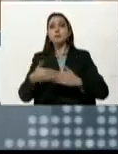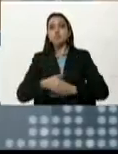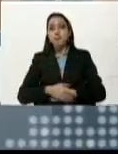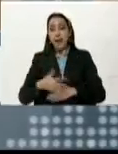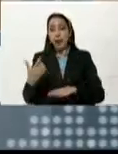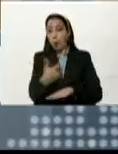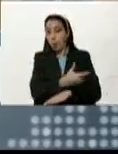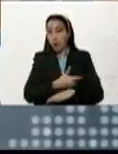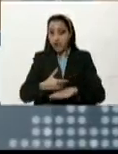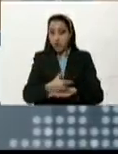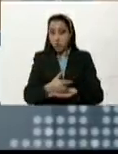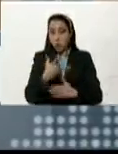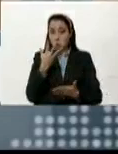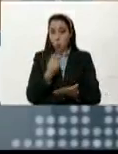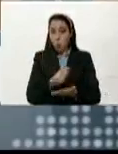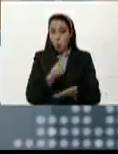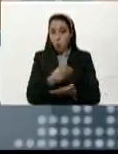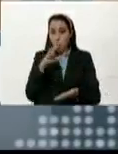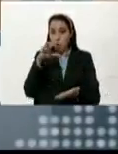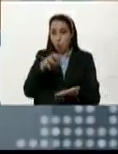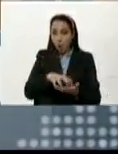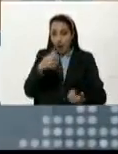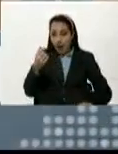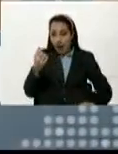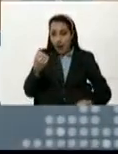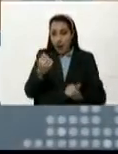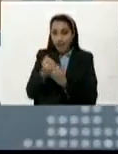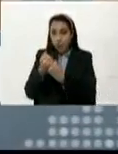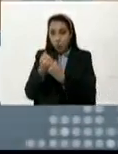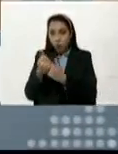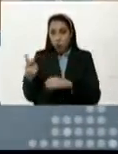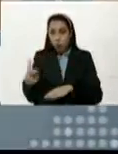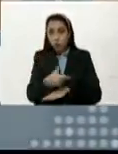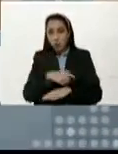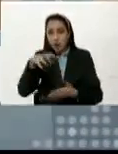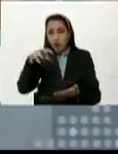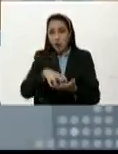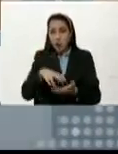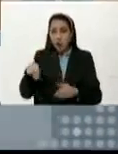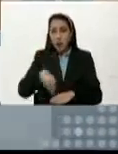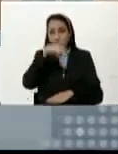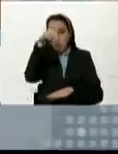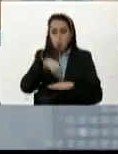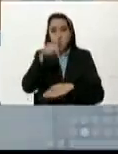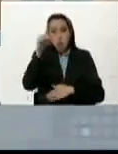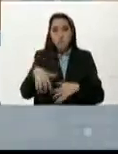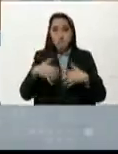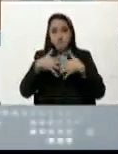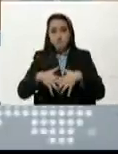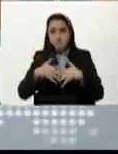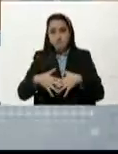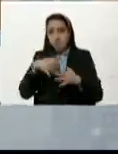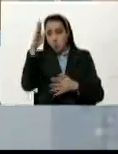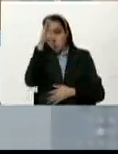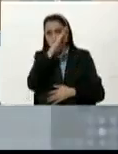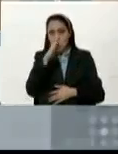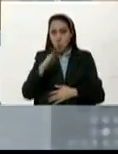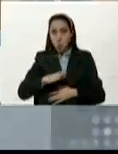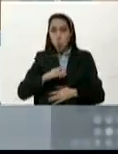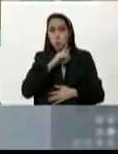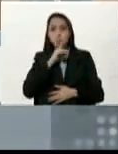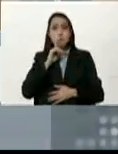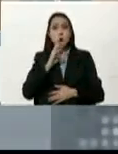gobernación del estado monagas con el apoyo del estado nacional y la empresa brasileña oruro